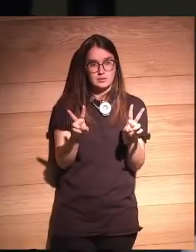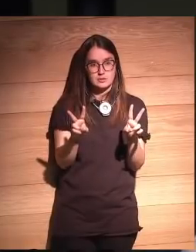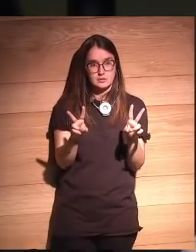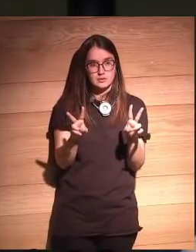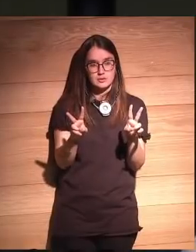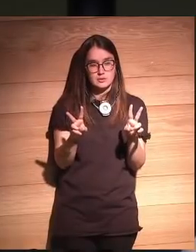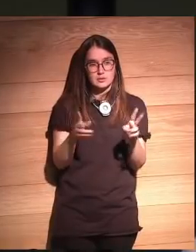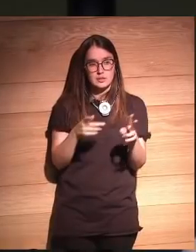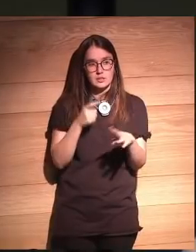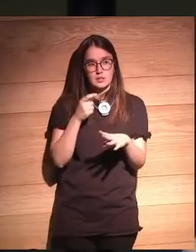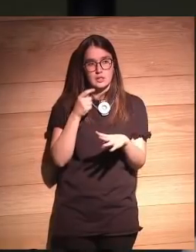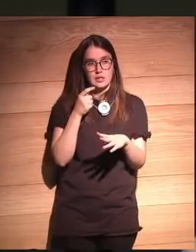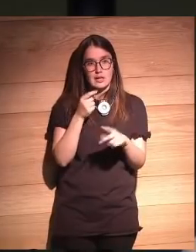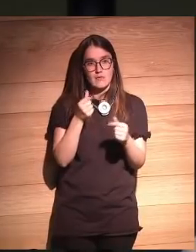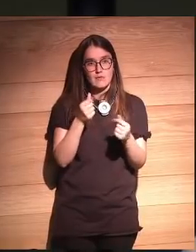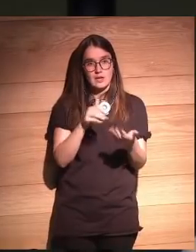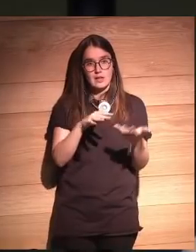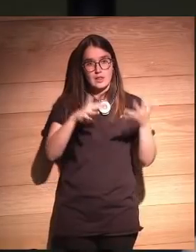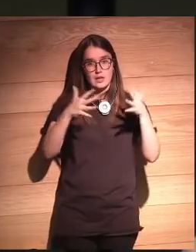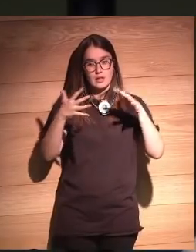que la financiarización